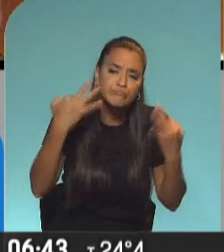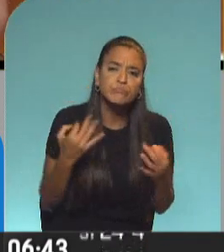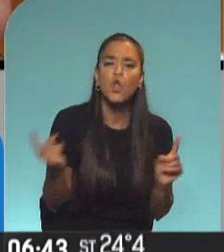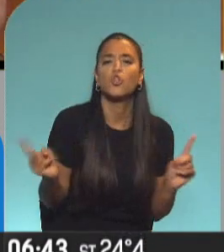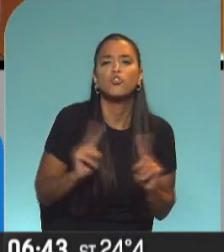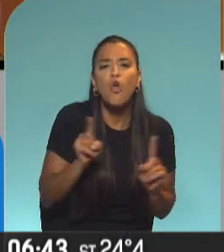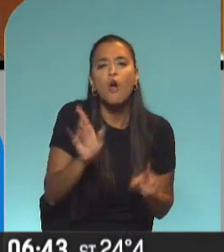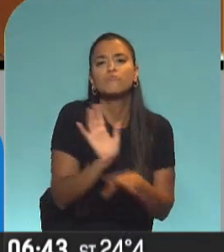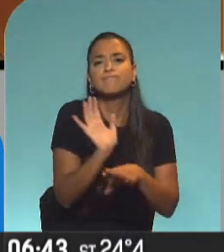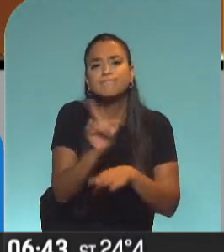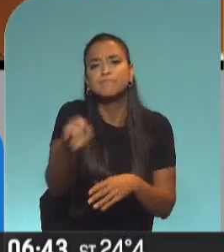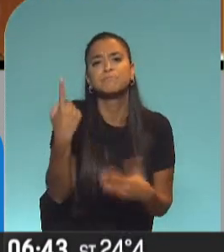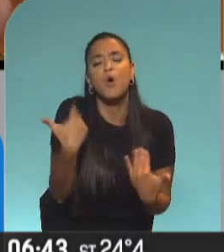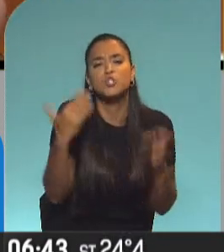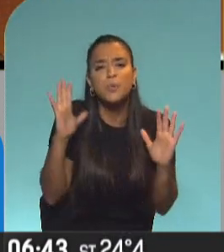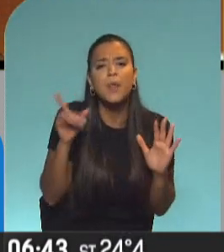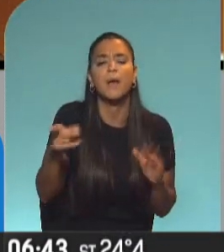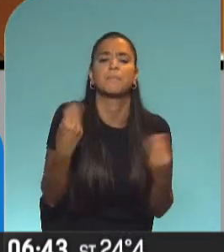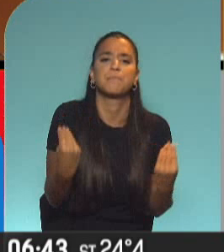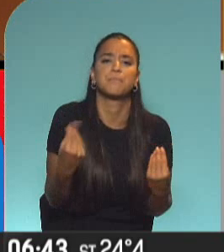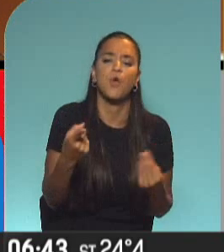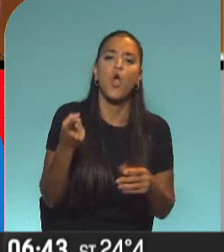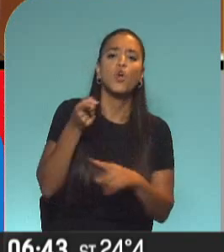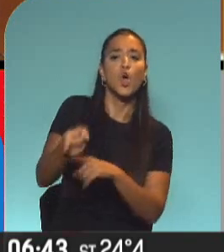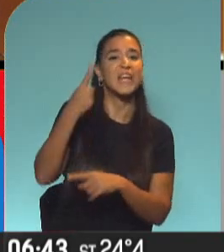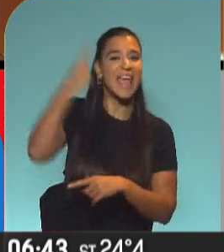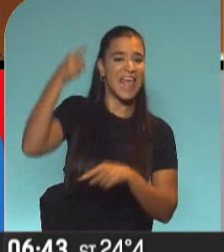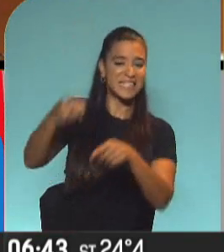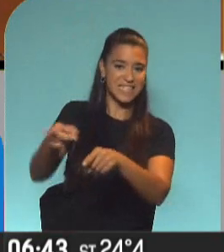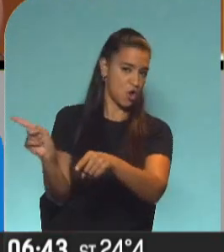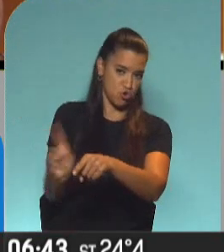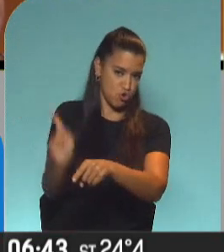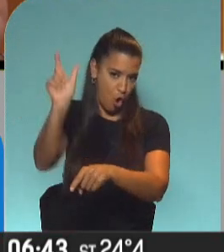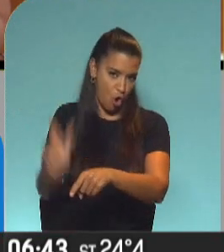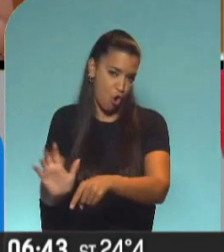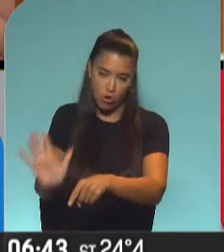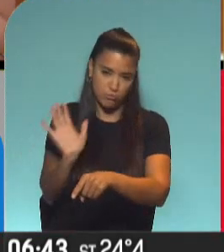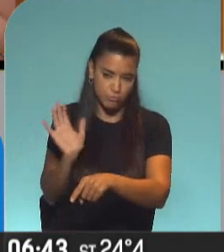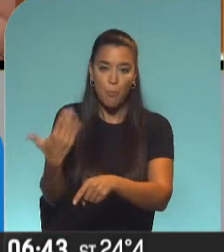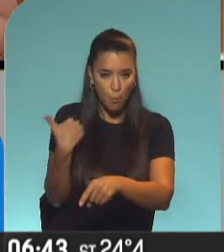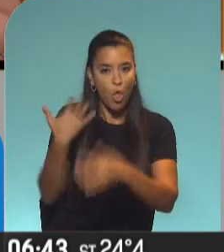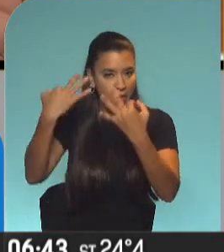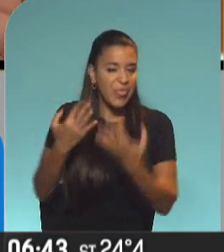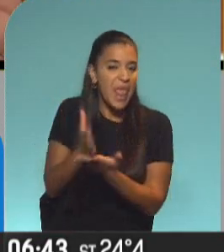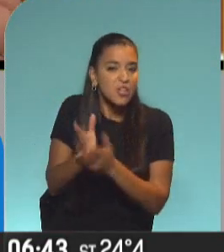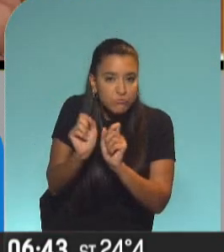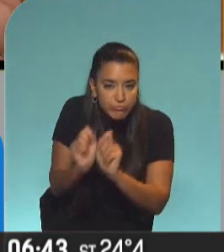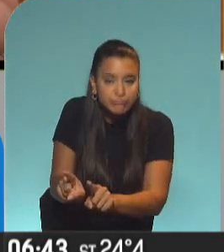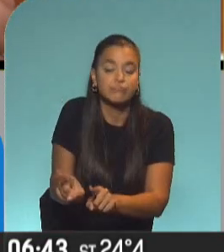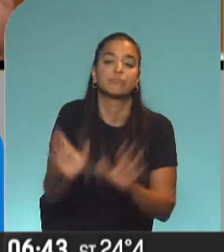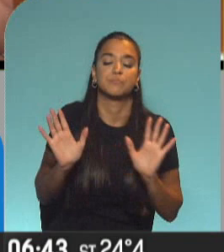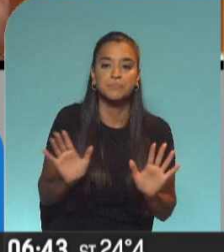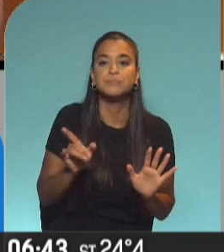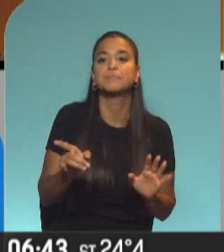por encima de sus posibilidades, digamos, de que no vayan en contra de sus propias creencias. No se trata de poder establecer esos derechos siempre y